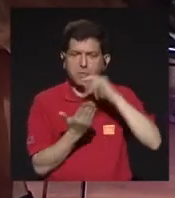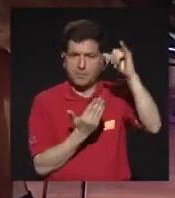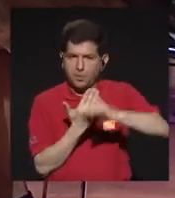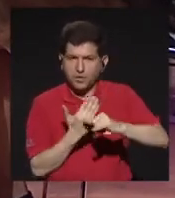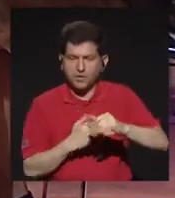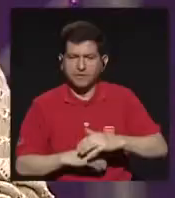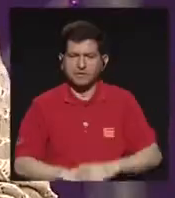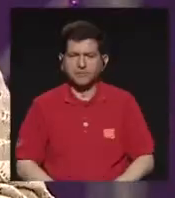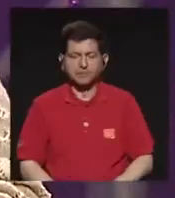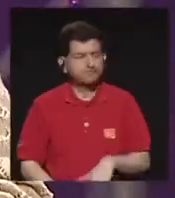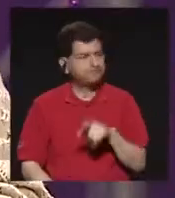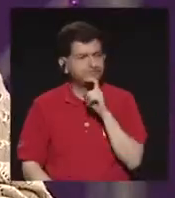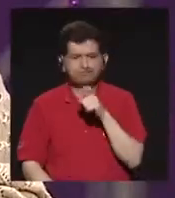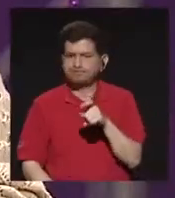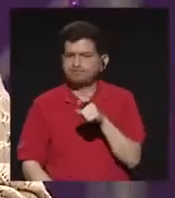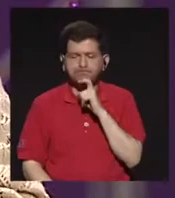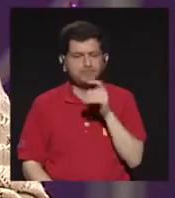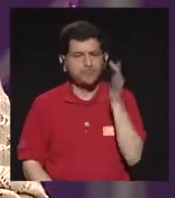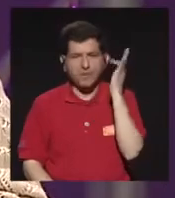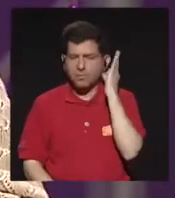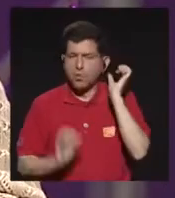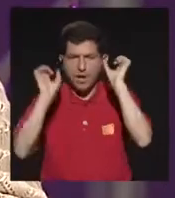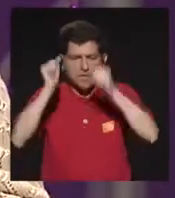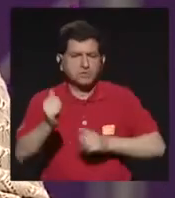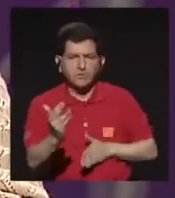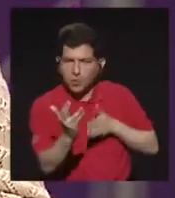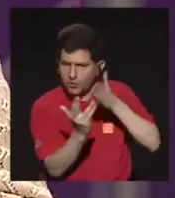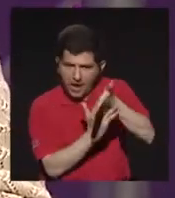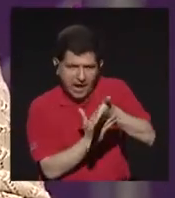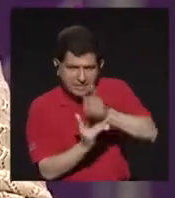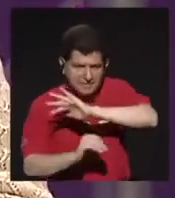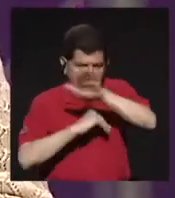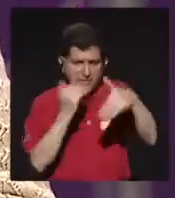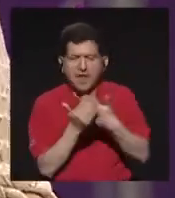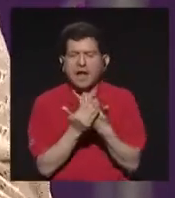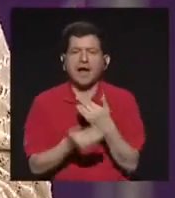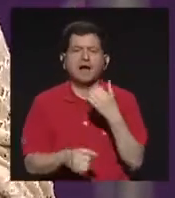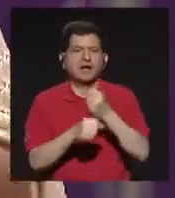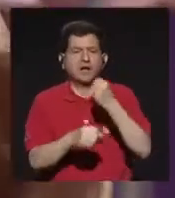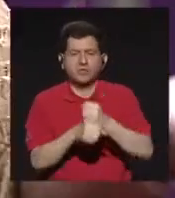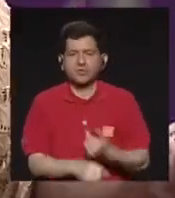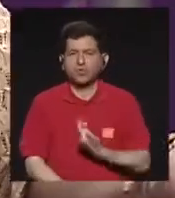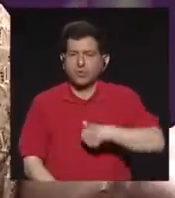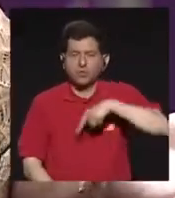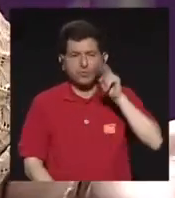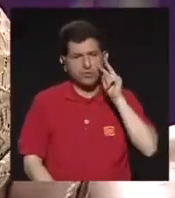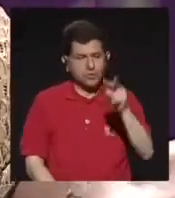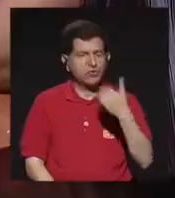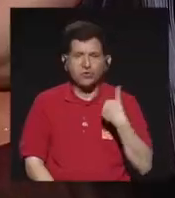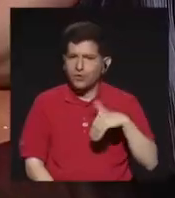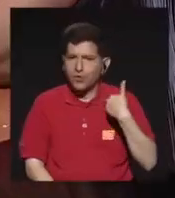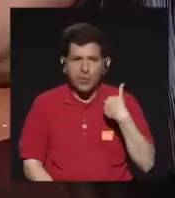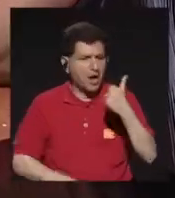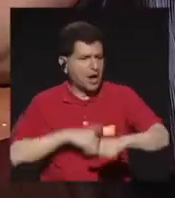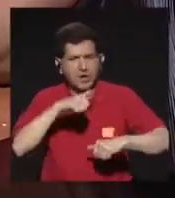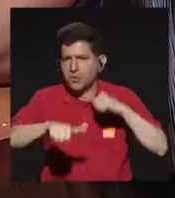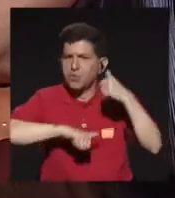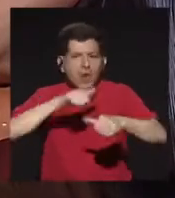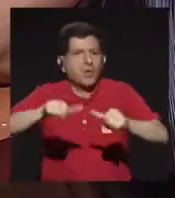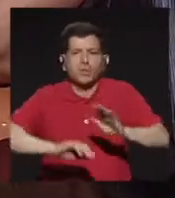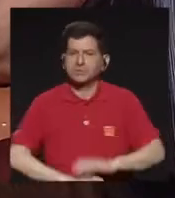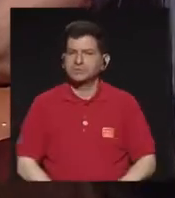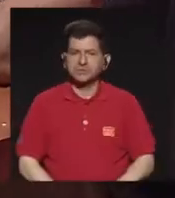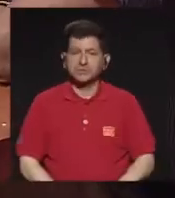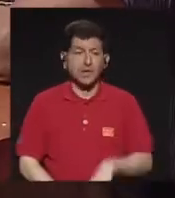proyecto, difícilmente las mujeres vamos a poder acceder a todos los puestos. Nosotros no vemos a los hombres luchando por eso.